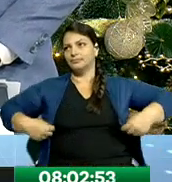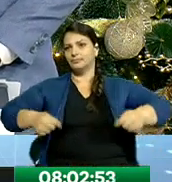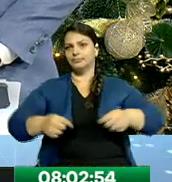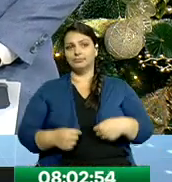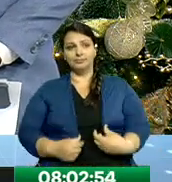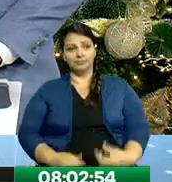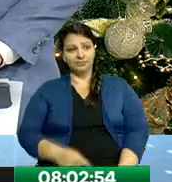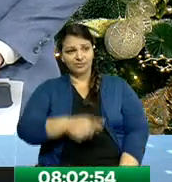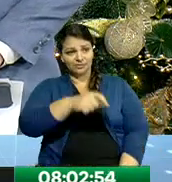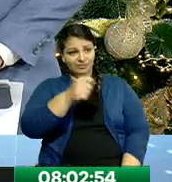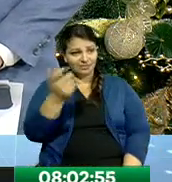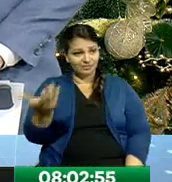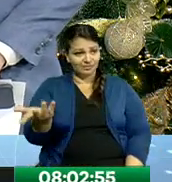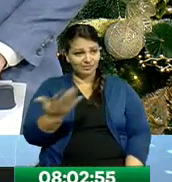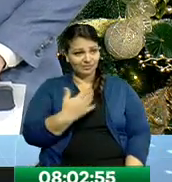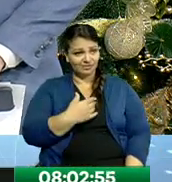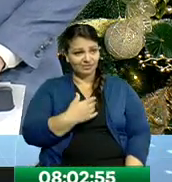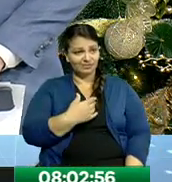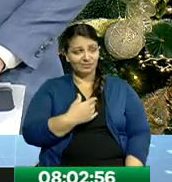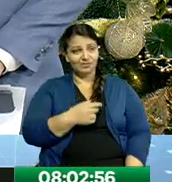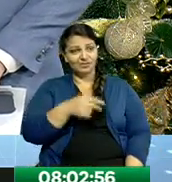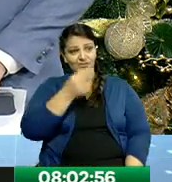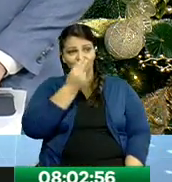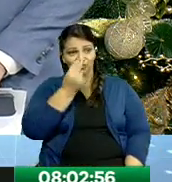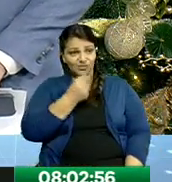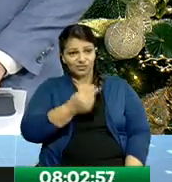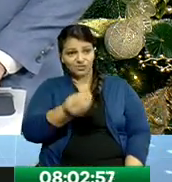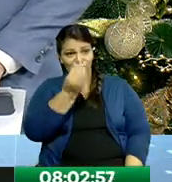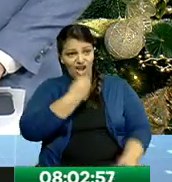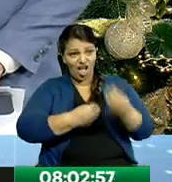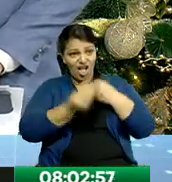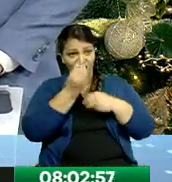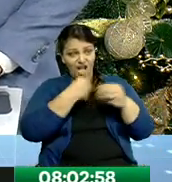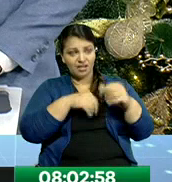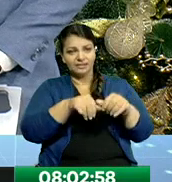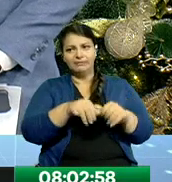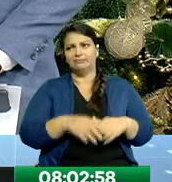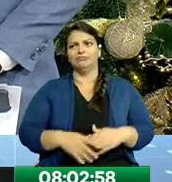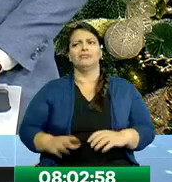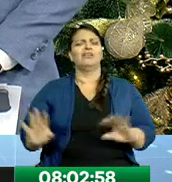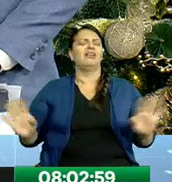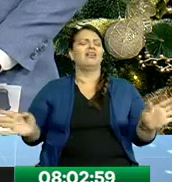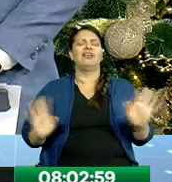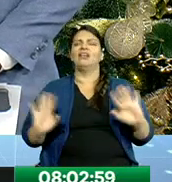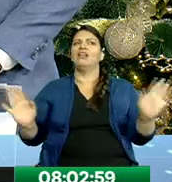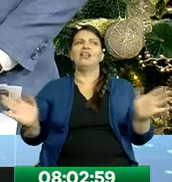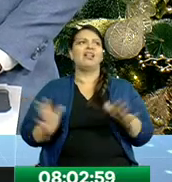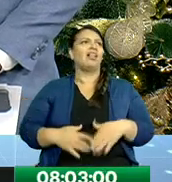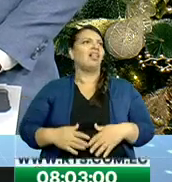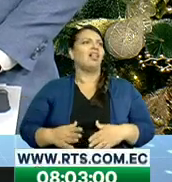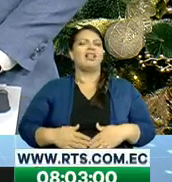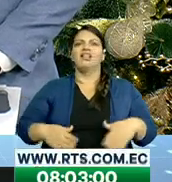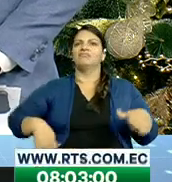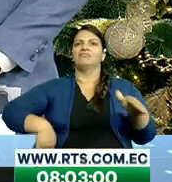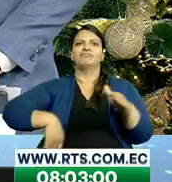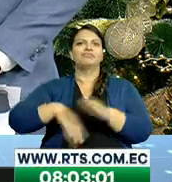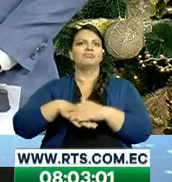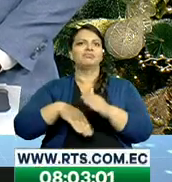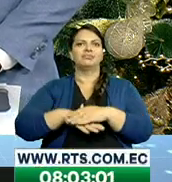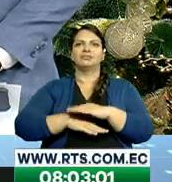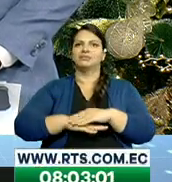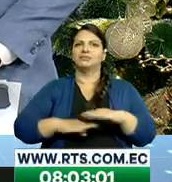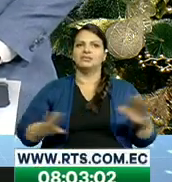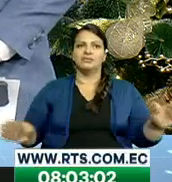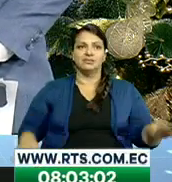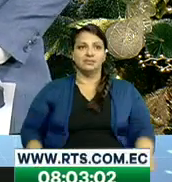por Pavito, favor. Nos hemos engordado, ahora sí, a bajar de peso, sobre todo el señor productor, oiga, porque se ha engordado.